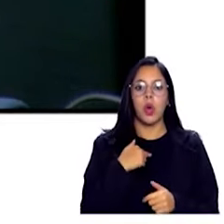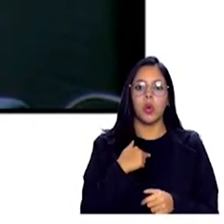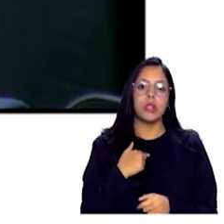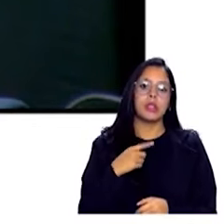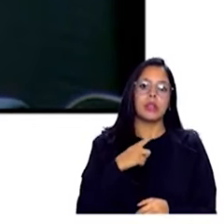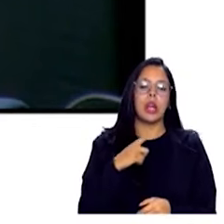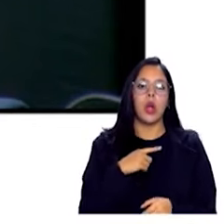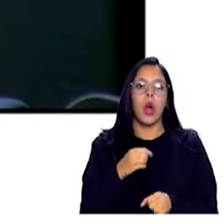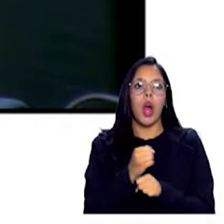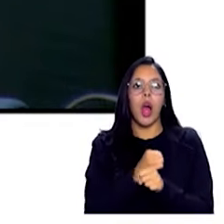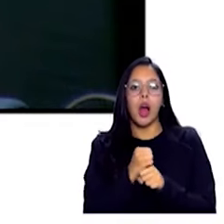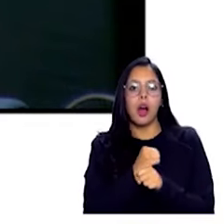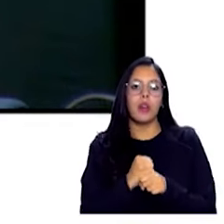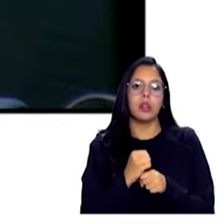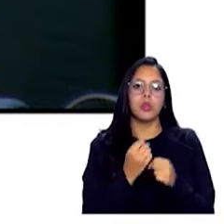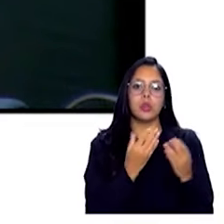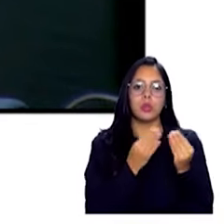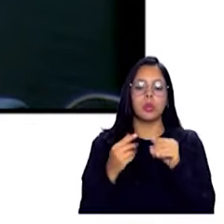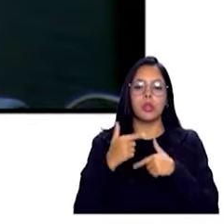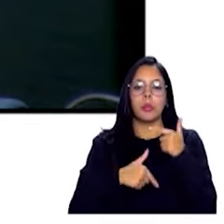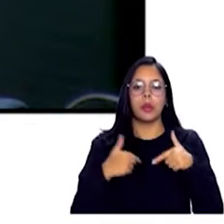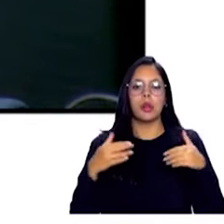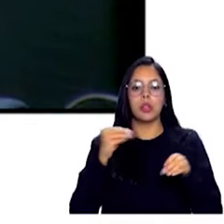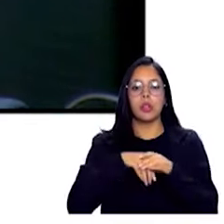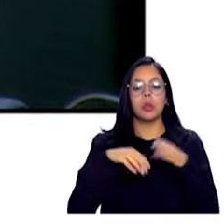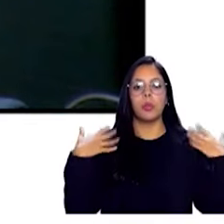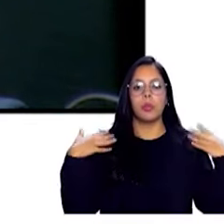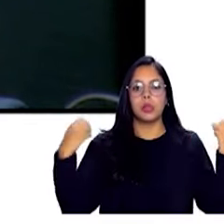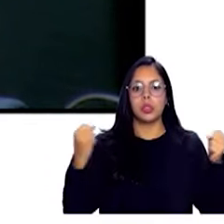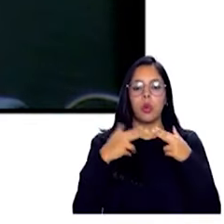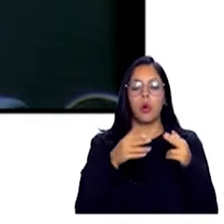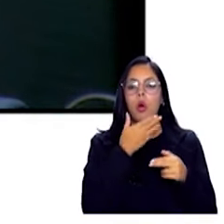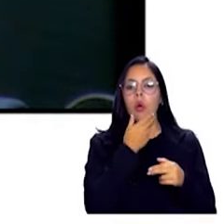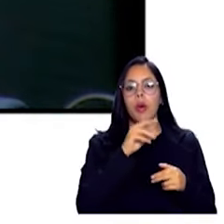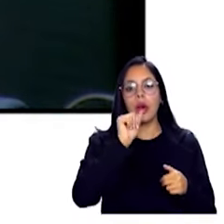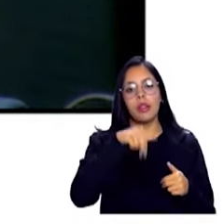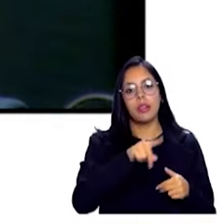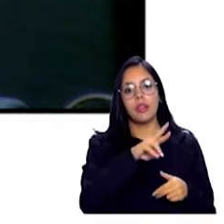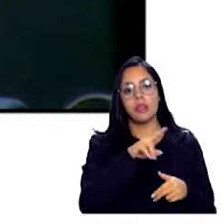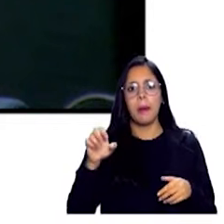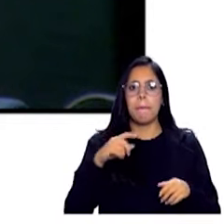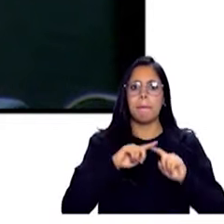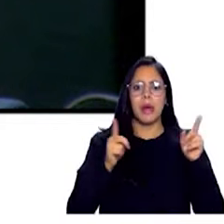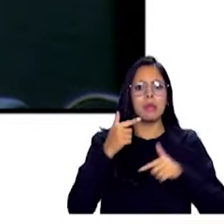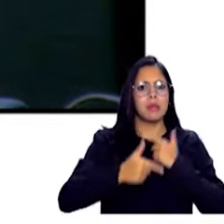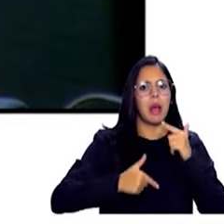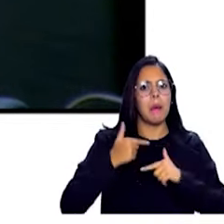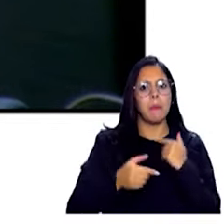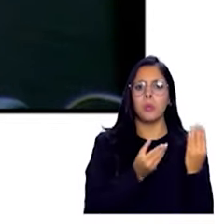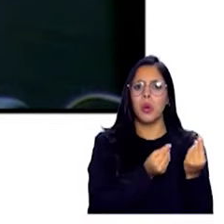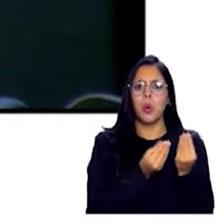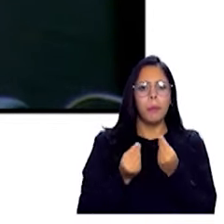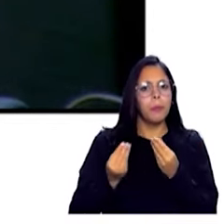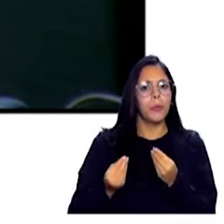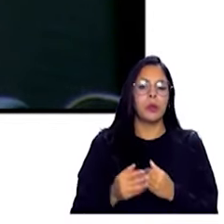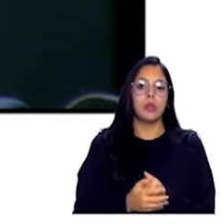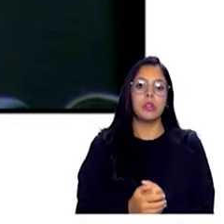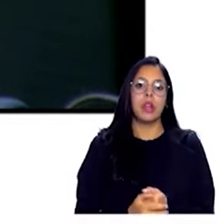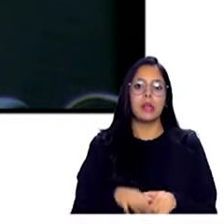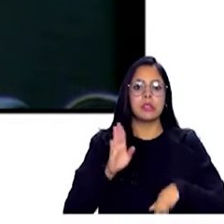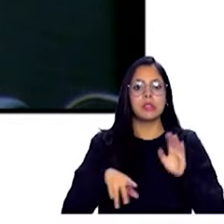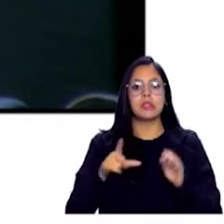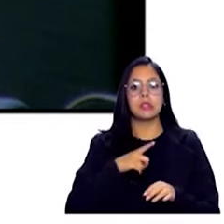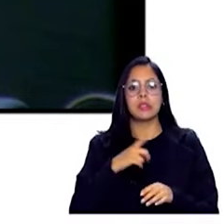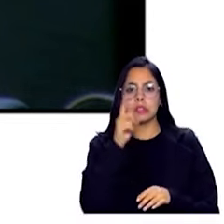sorprende Que el nivel de trabajo es tan alto que muchas veces nosotros nos Cuesta muchísimo profundizar en las cuestiones porque no tenemos tiempo